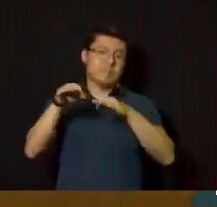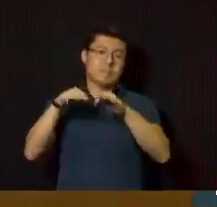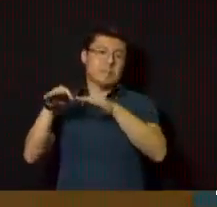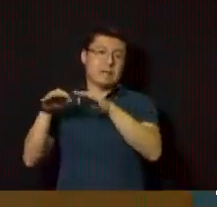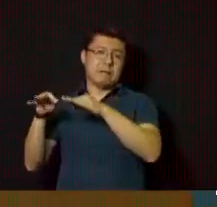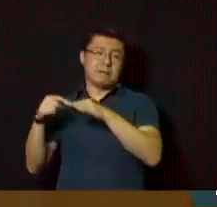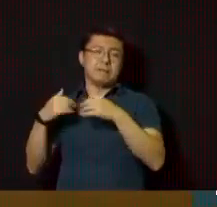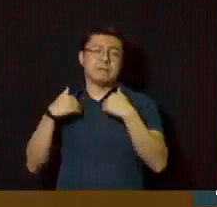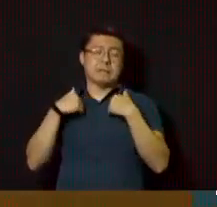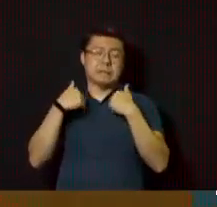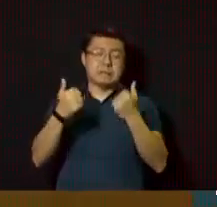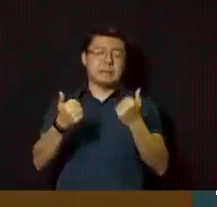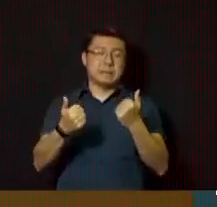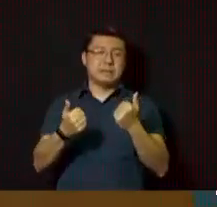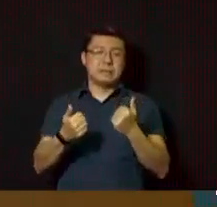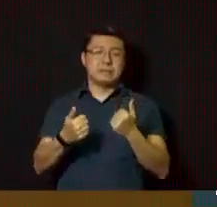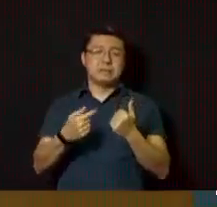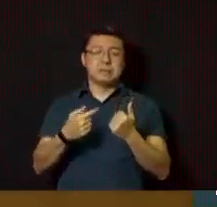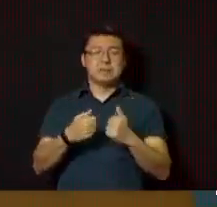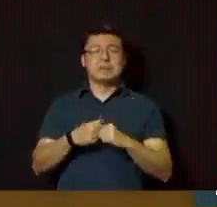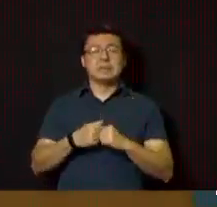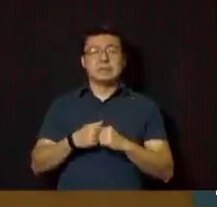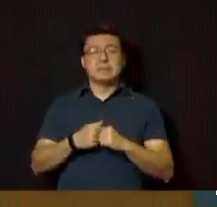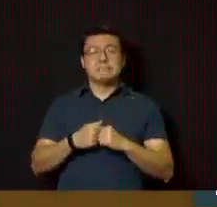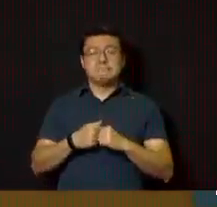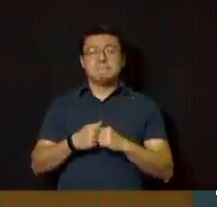se me salió como un peso de encima.